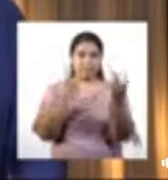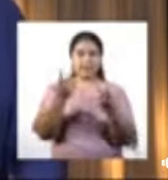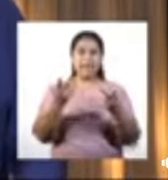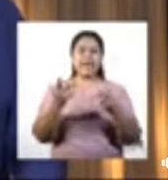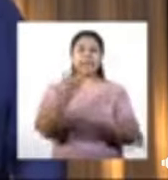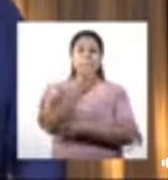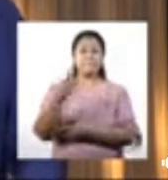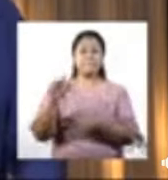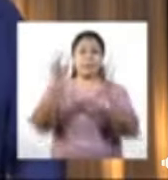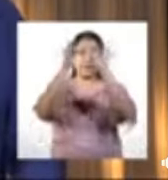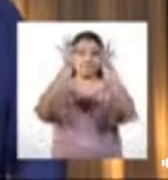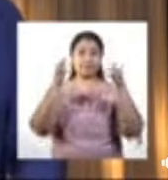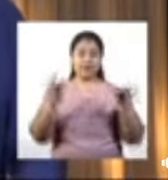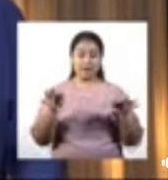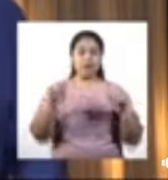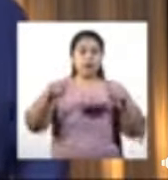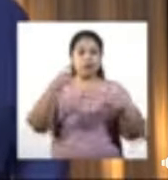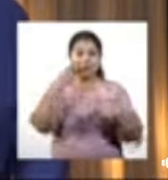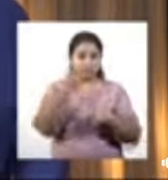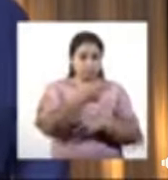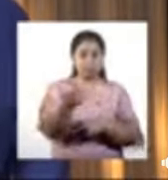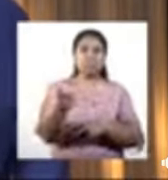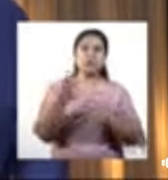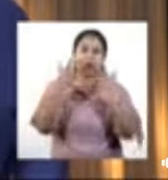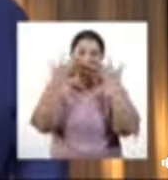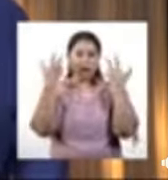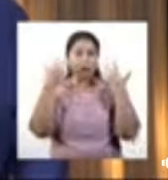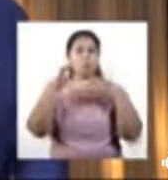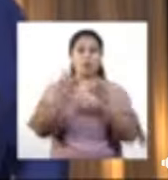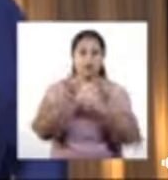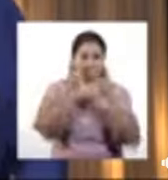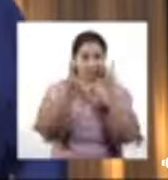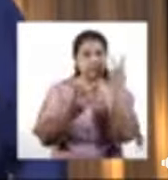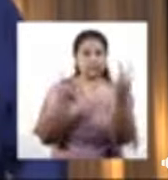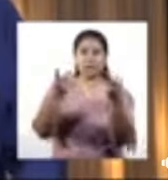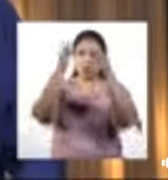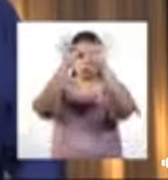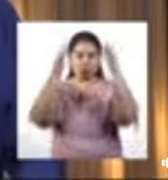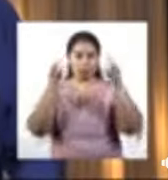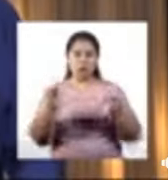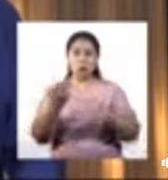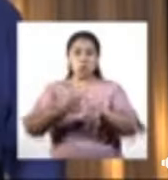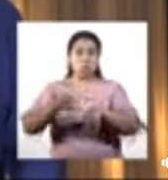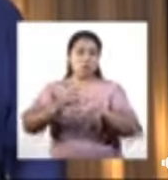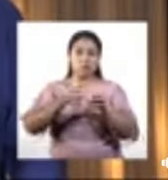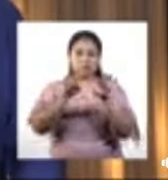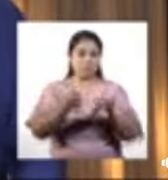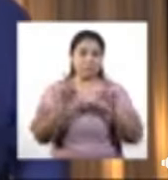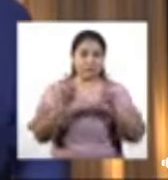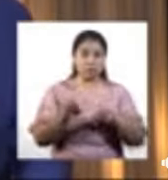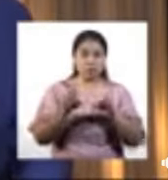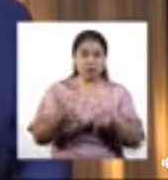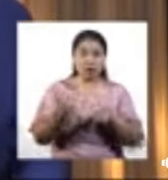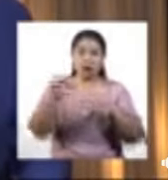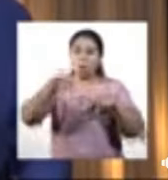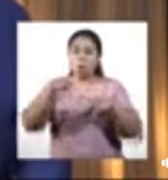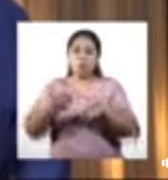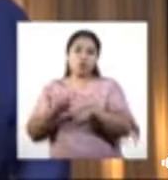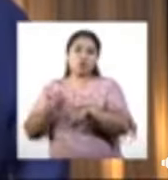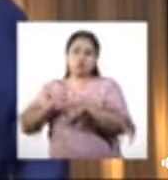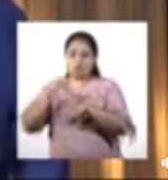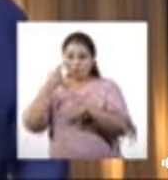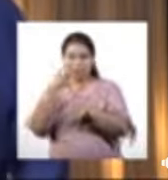el avistamiento de los jaguares visitando las ruinas donde normalmente hay gente, hoy es algo normal.